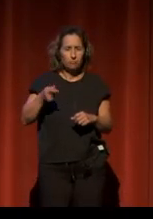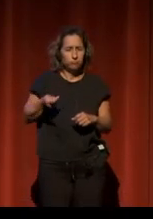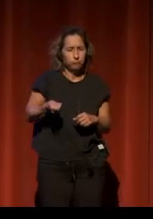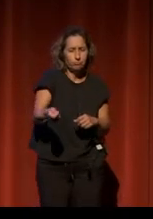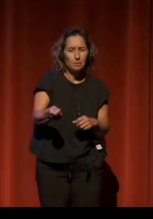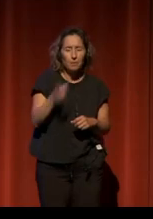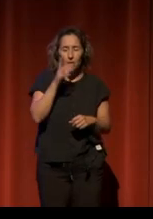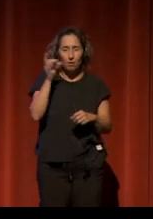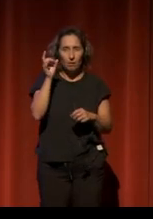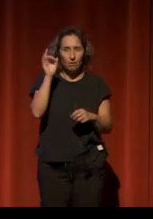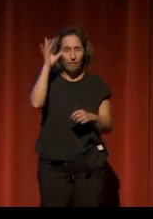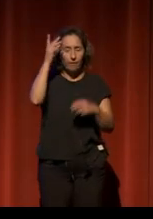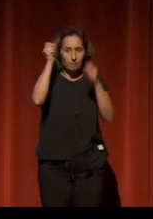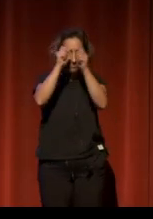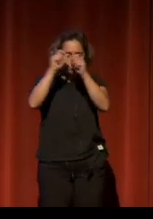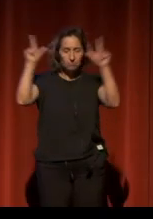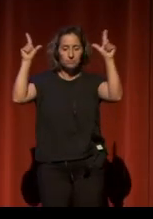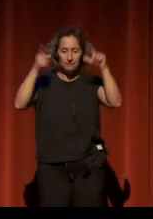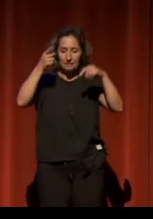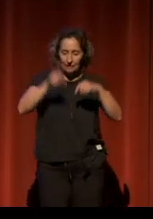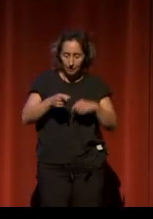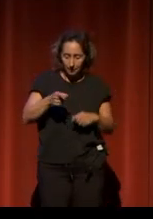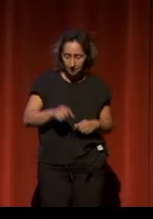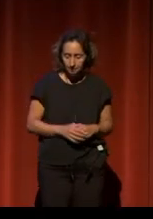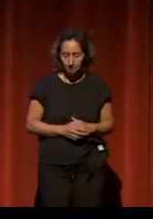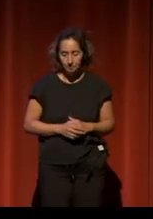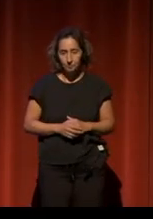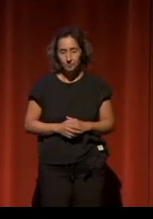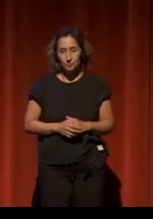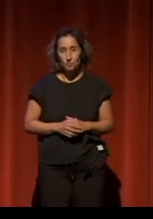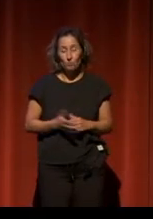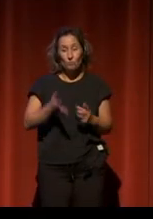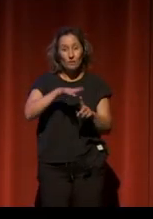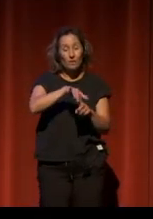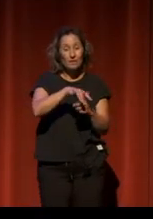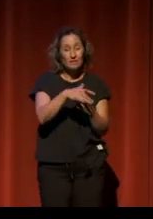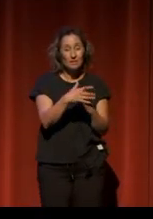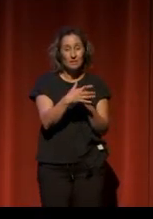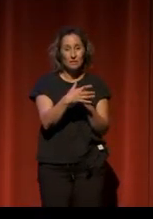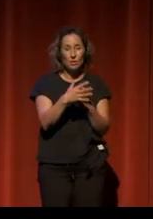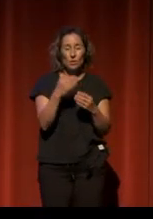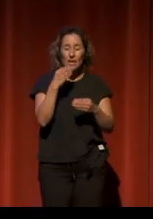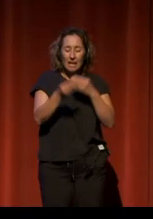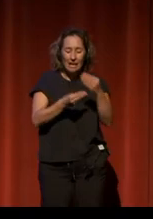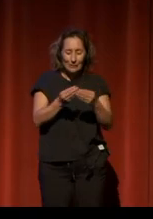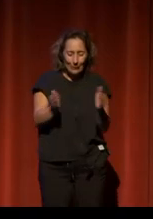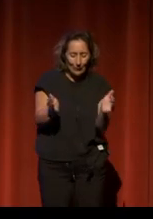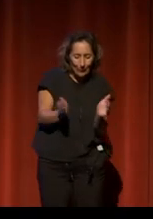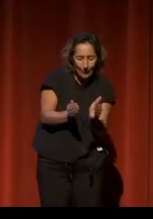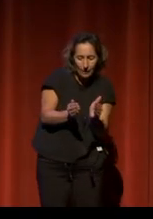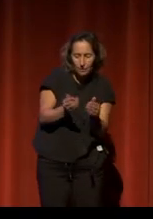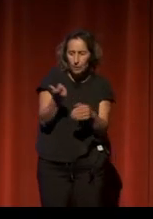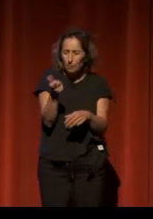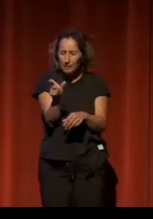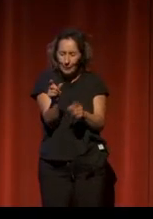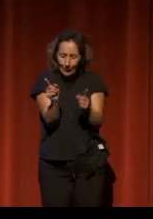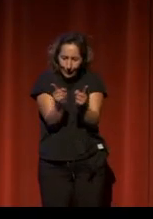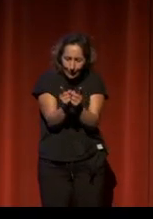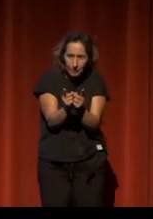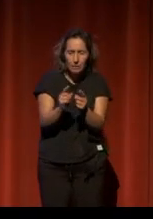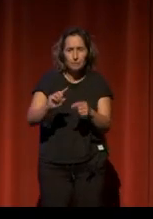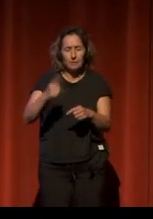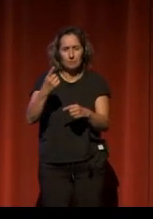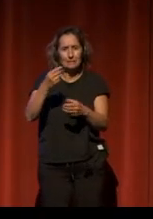muy inspiradora no las circunstancias más limitadas Incluso el acto más pequeño el gesto más pequeño la palabra más pequeña